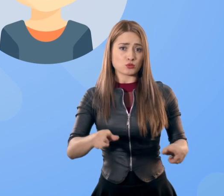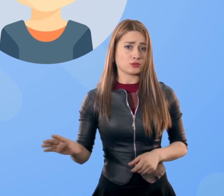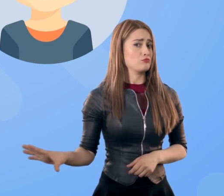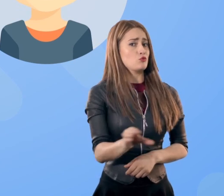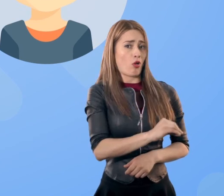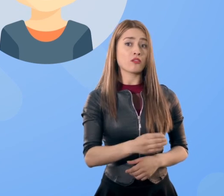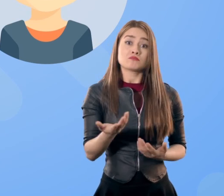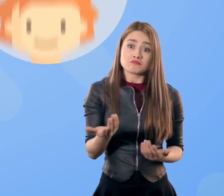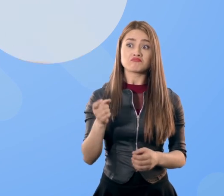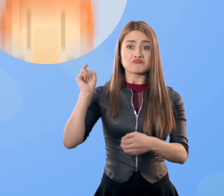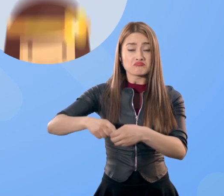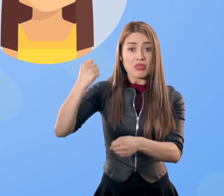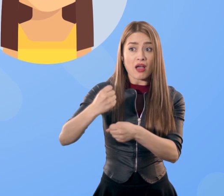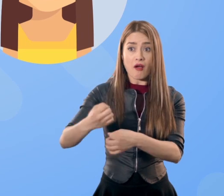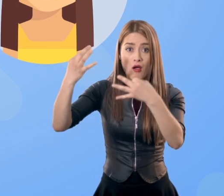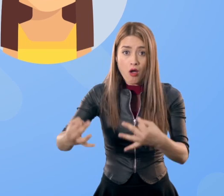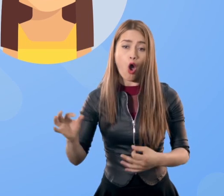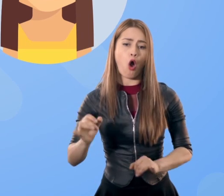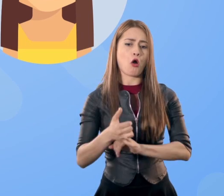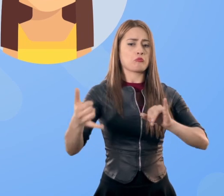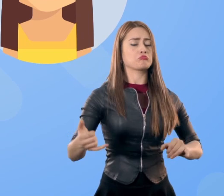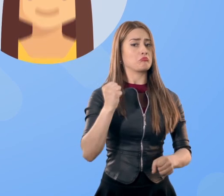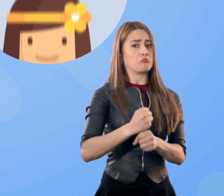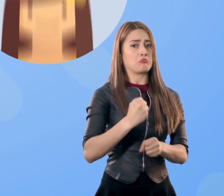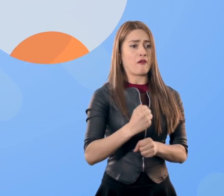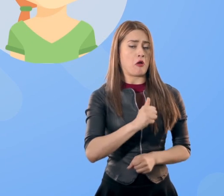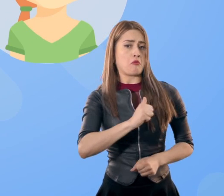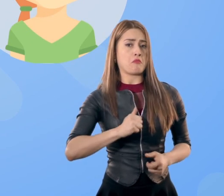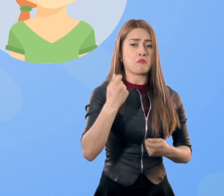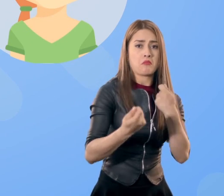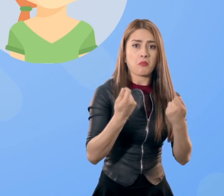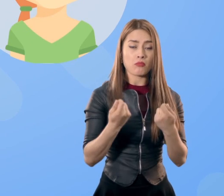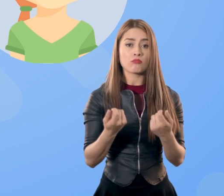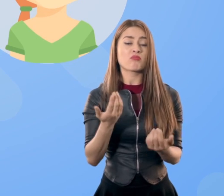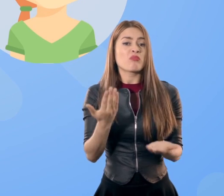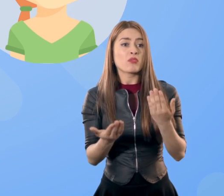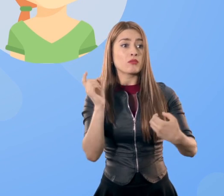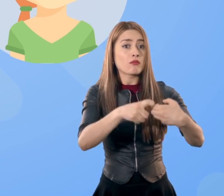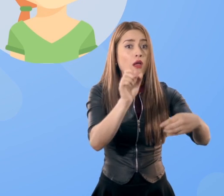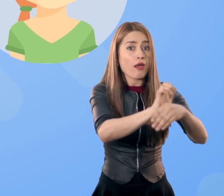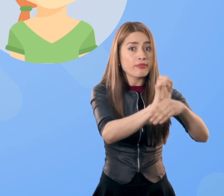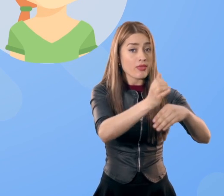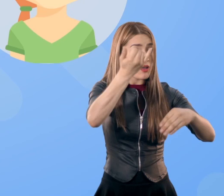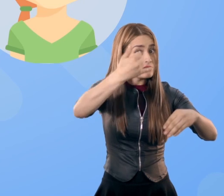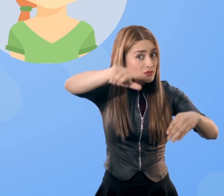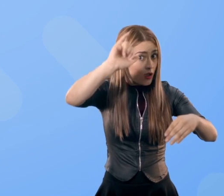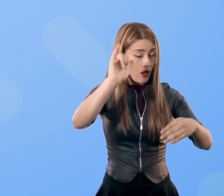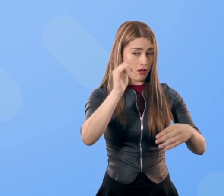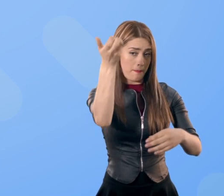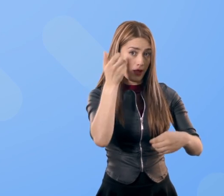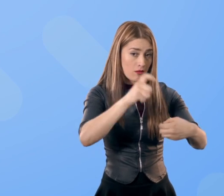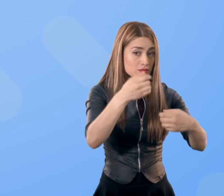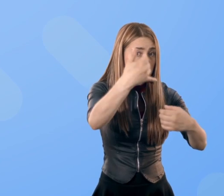Todas las personas naturales, sean trabajadores dependientes o independientes y sin importar el régimen pensional o la administradora de pensiones a la